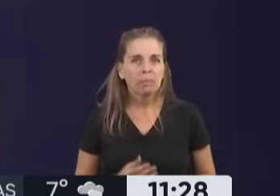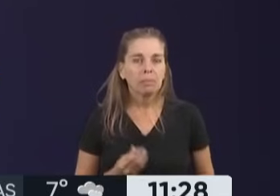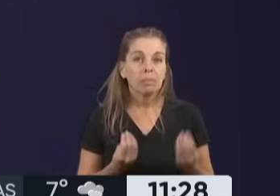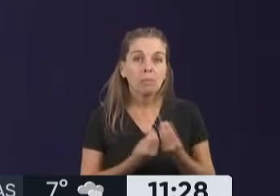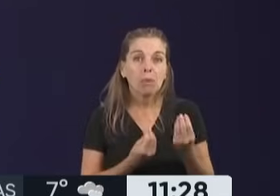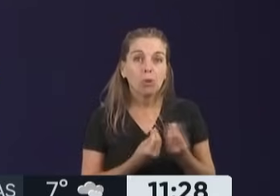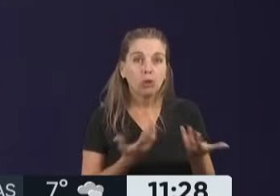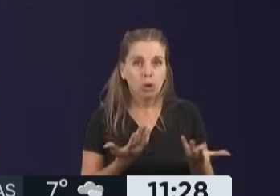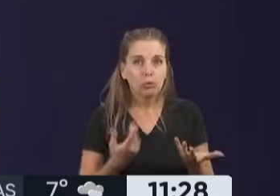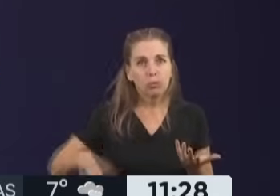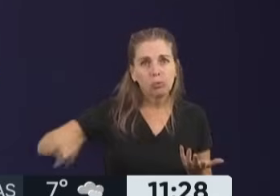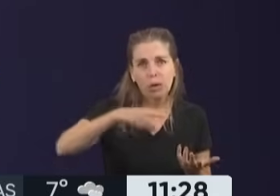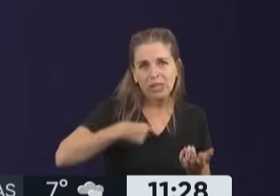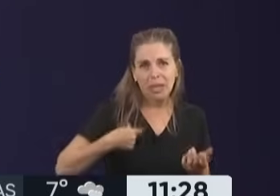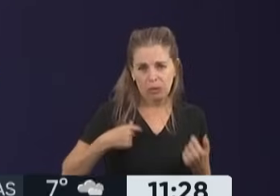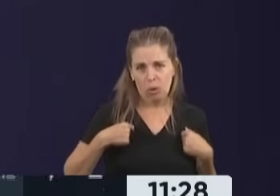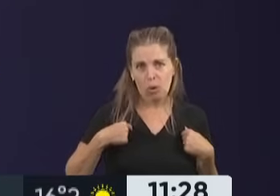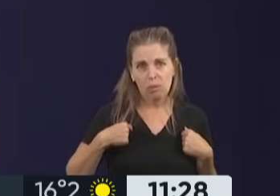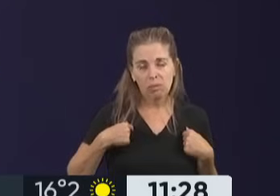muchos, porque yo mismo